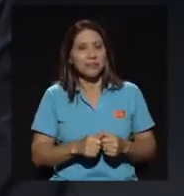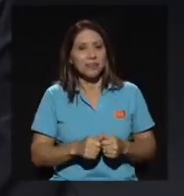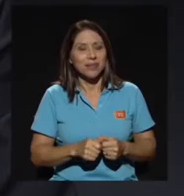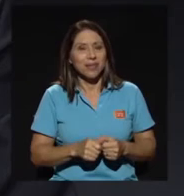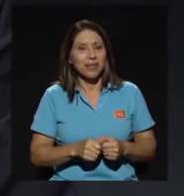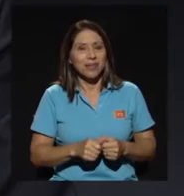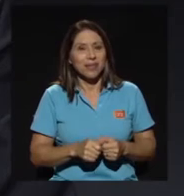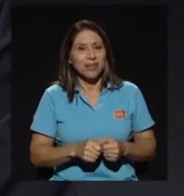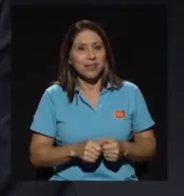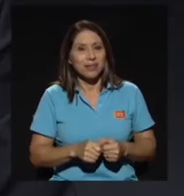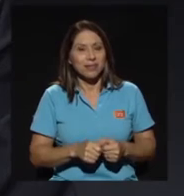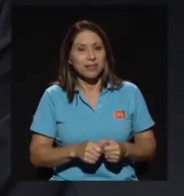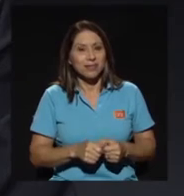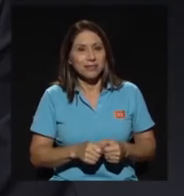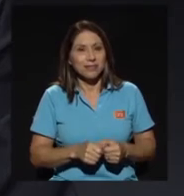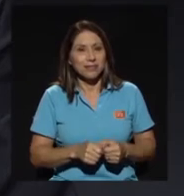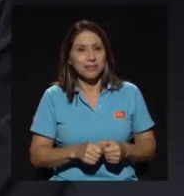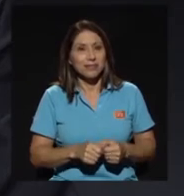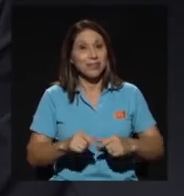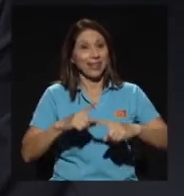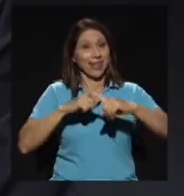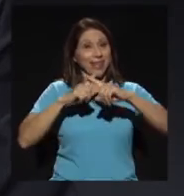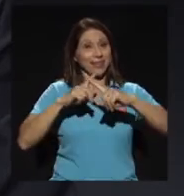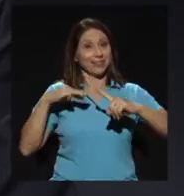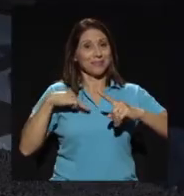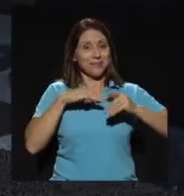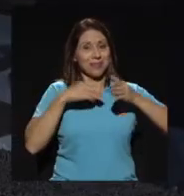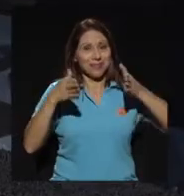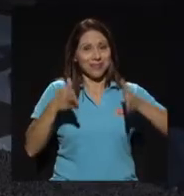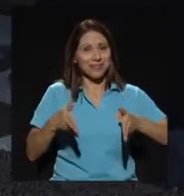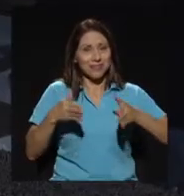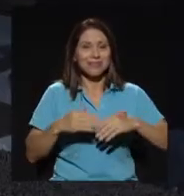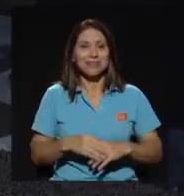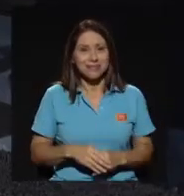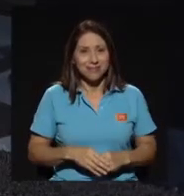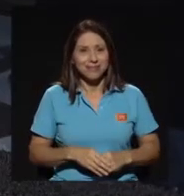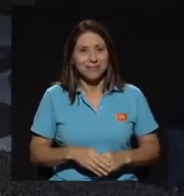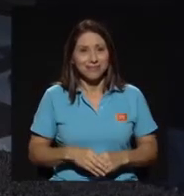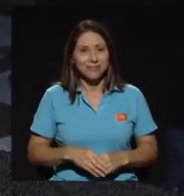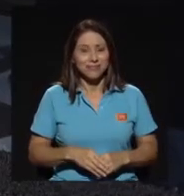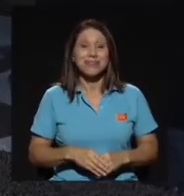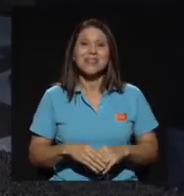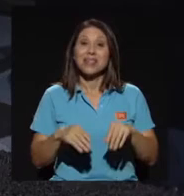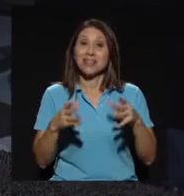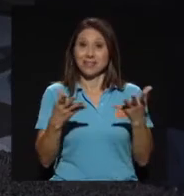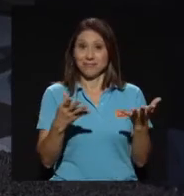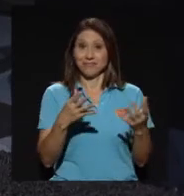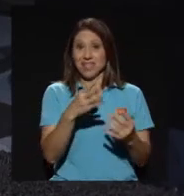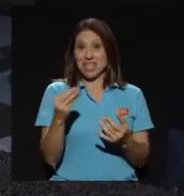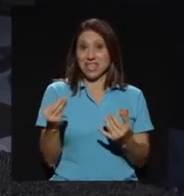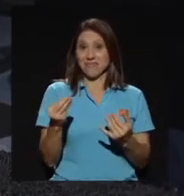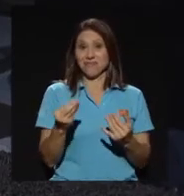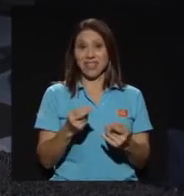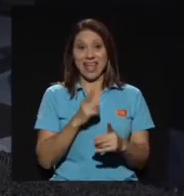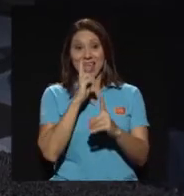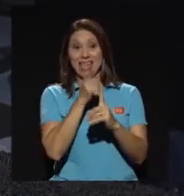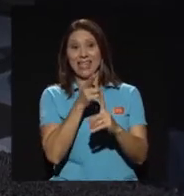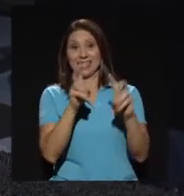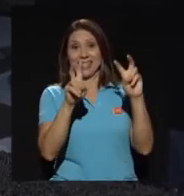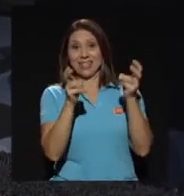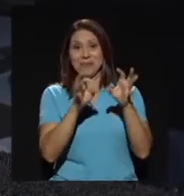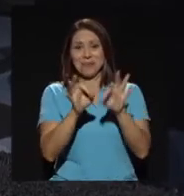al ex ministro y en este tema más importante